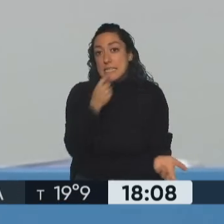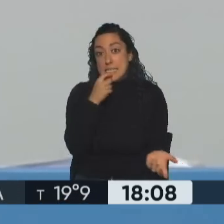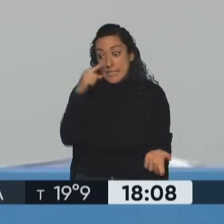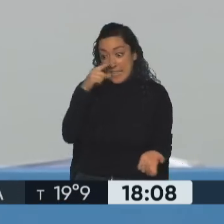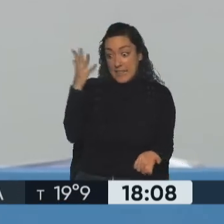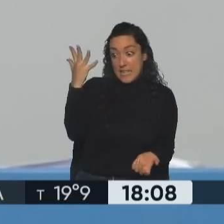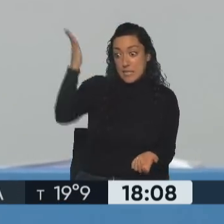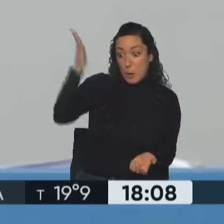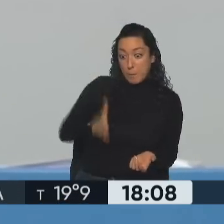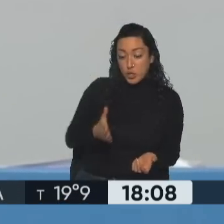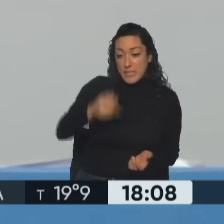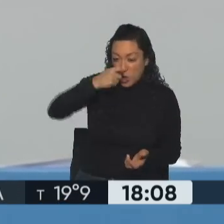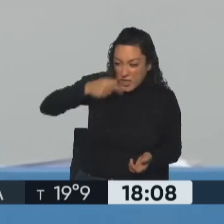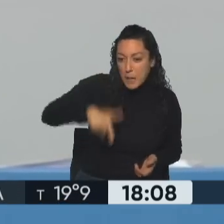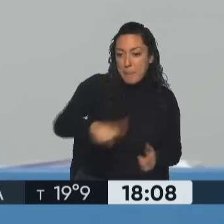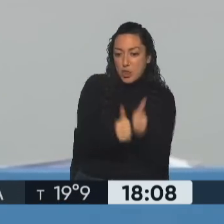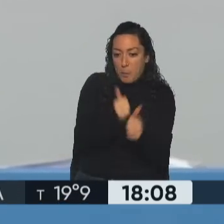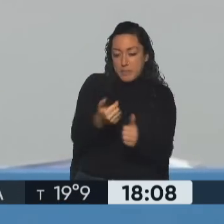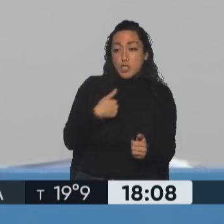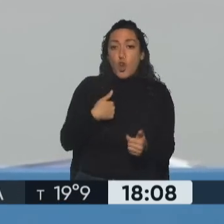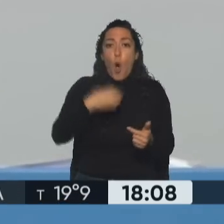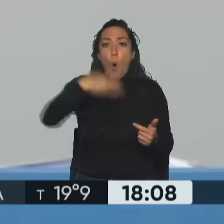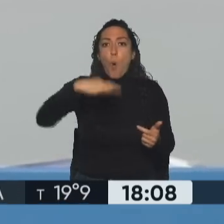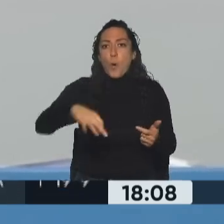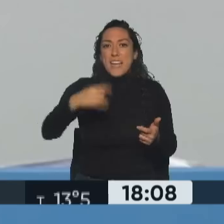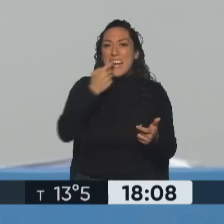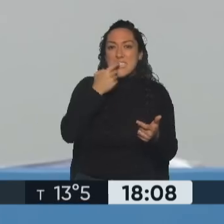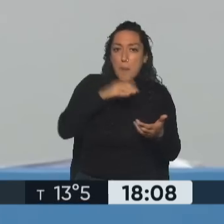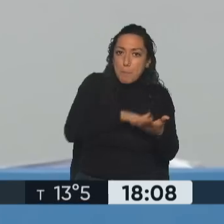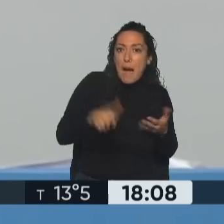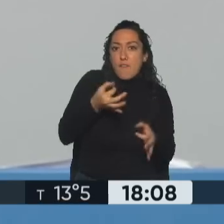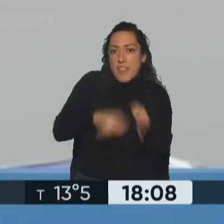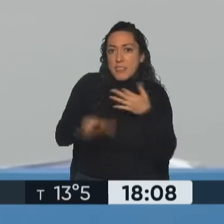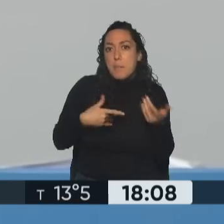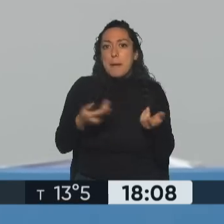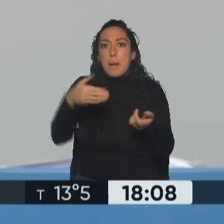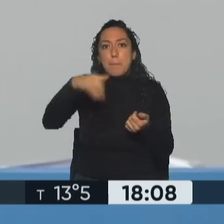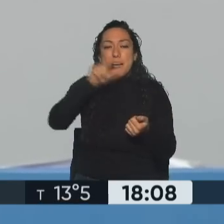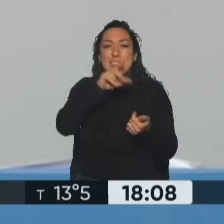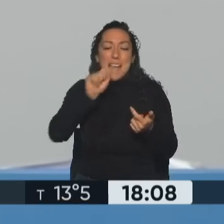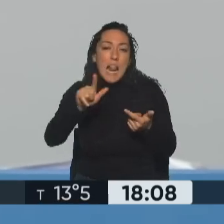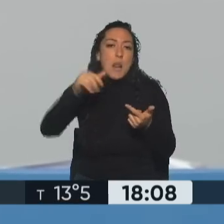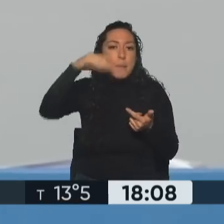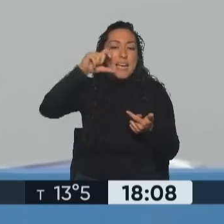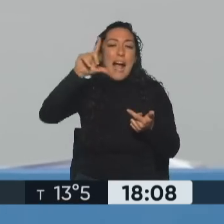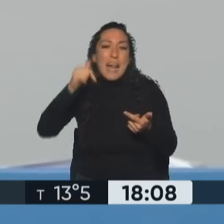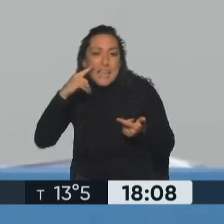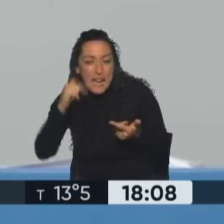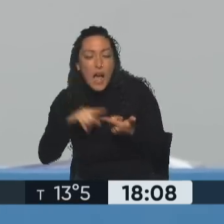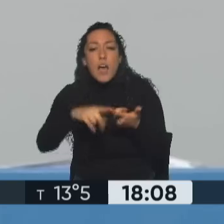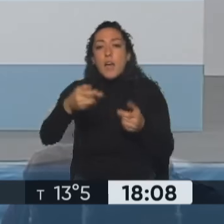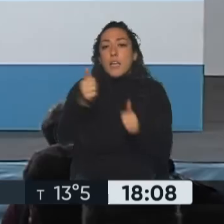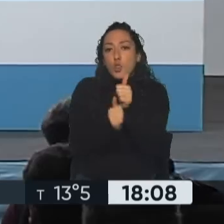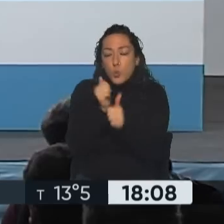75% del cemento, si soy la única que vende chapas planas para la metalmecánica, para el electrodoméstico, para la